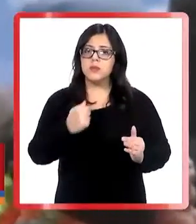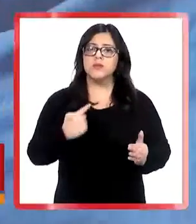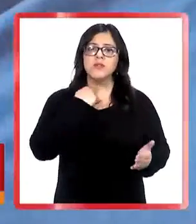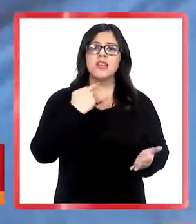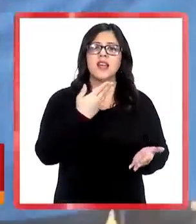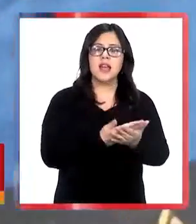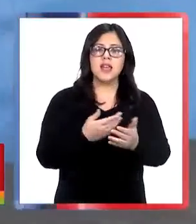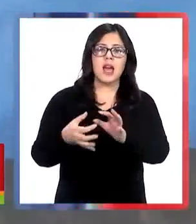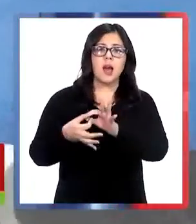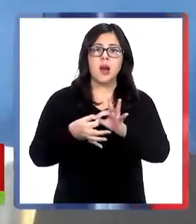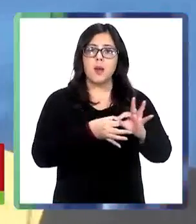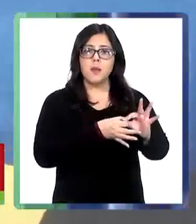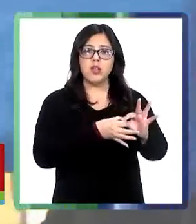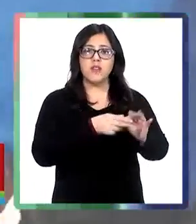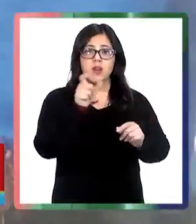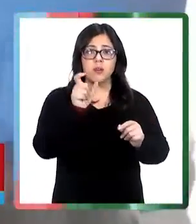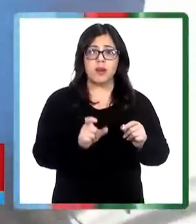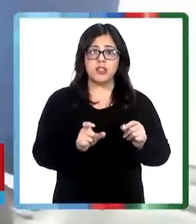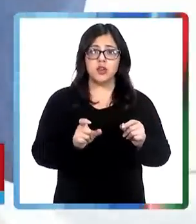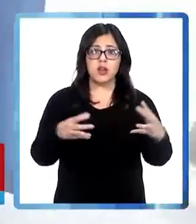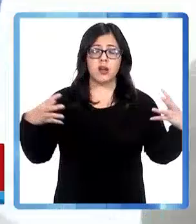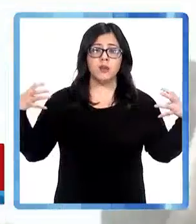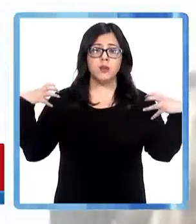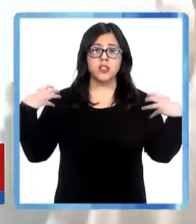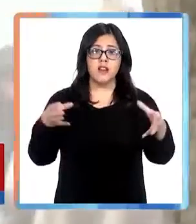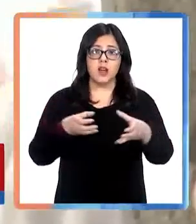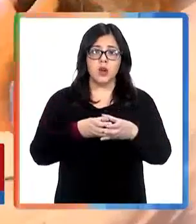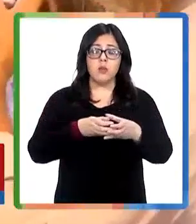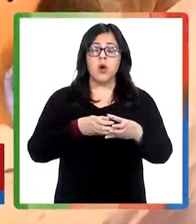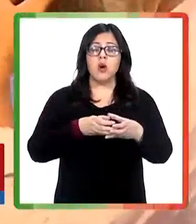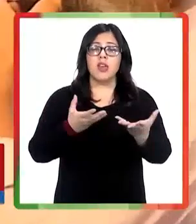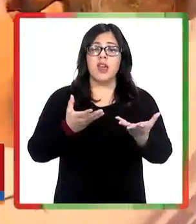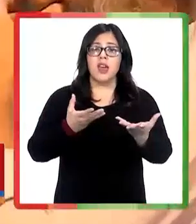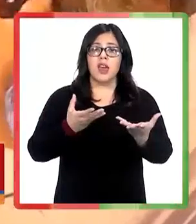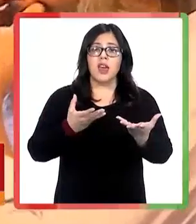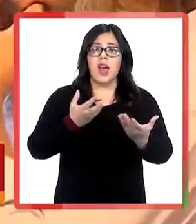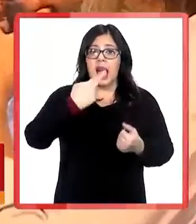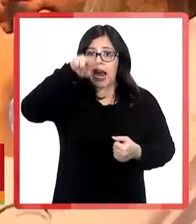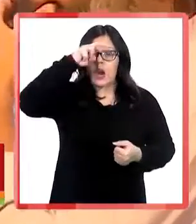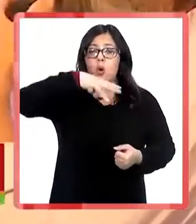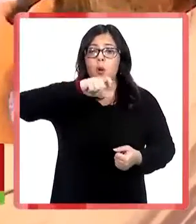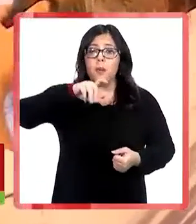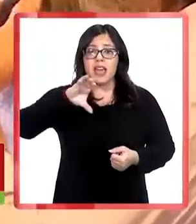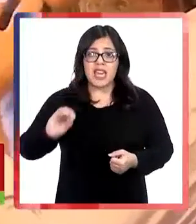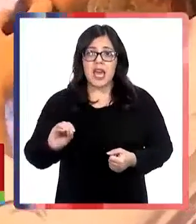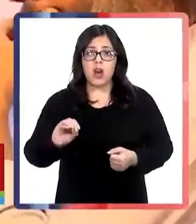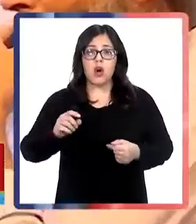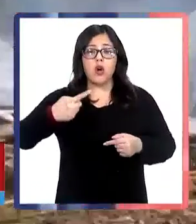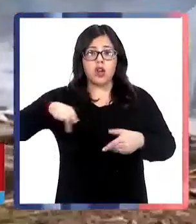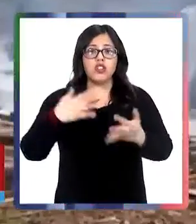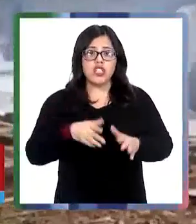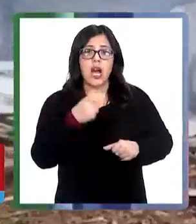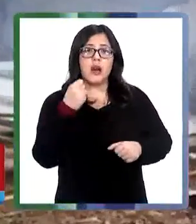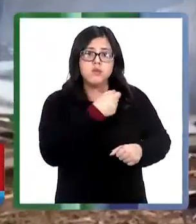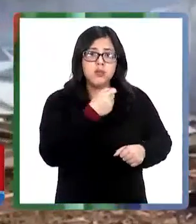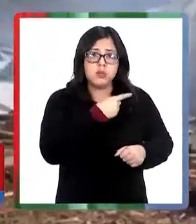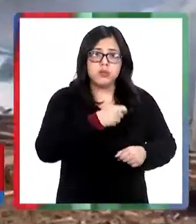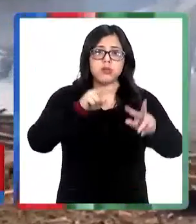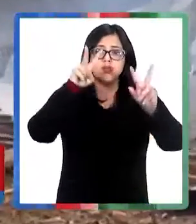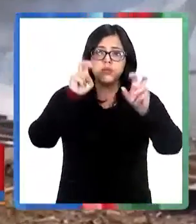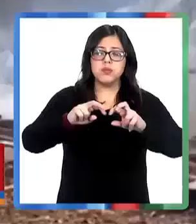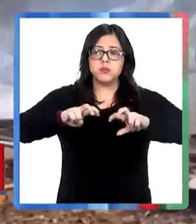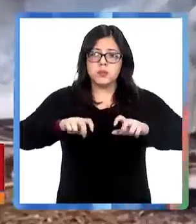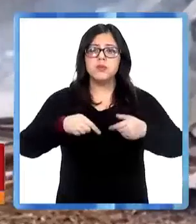no presentará una querella por las amenazas del fundador de la coordinadora Arauco Mayeco, Héctor Yaitul. Argumenta que ya son querellantes